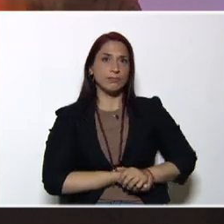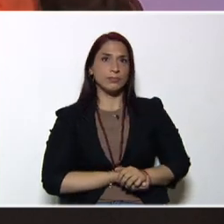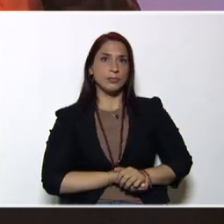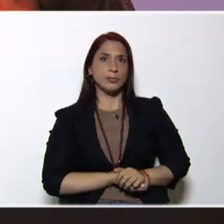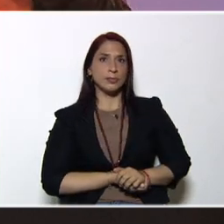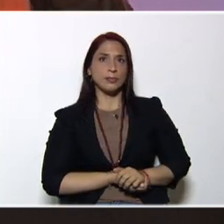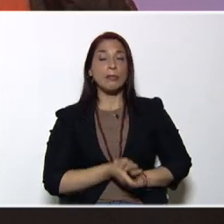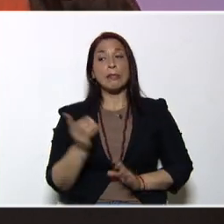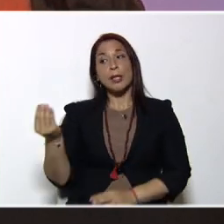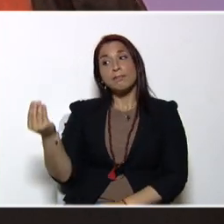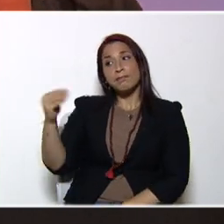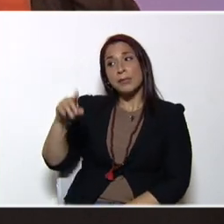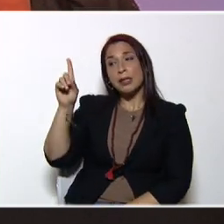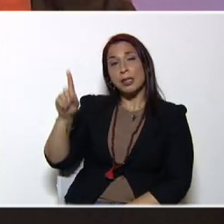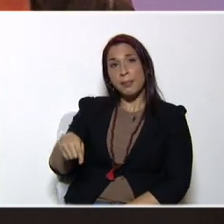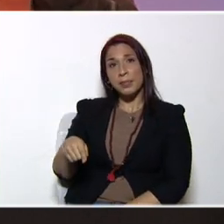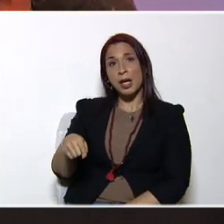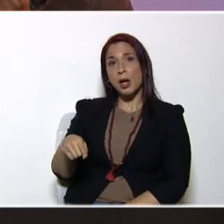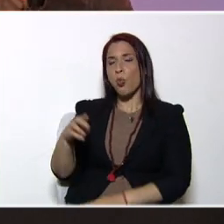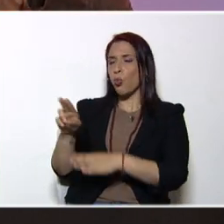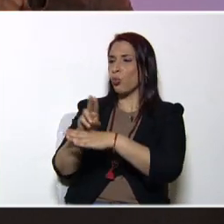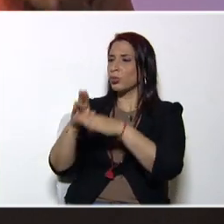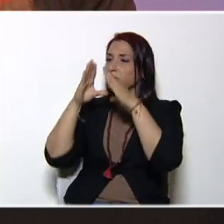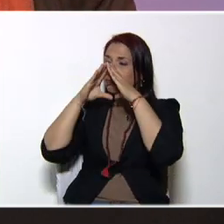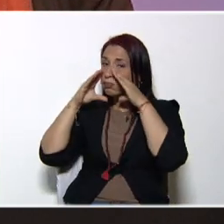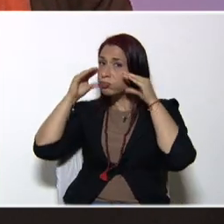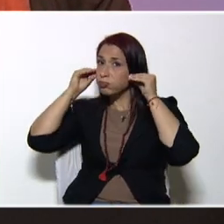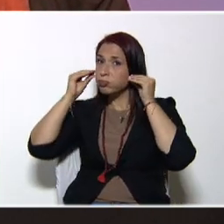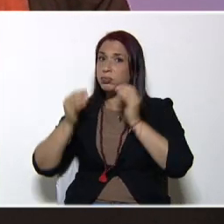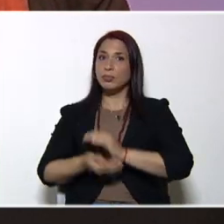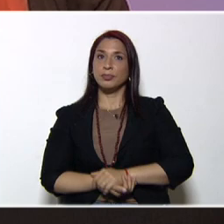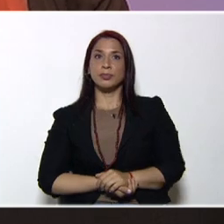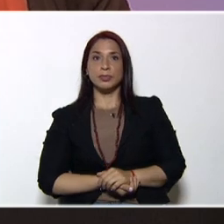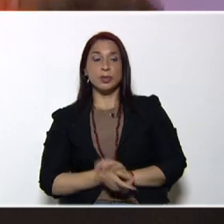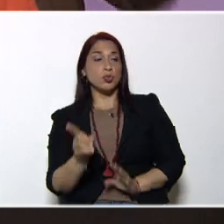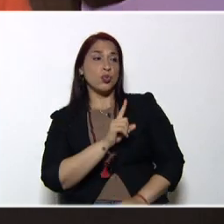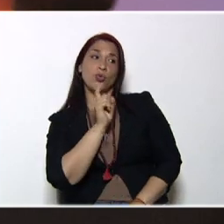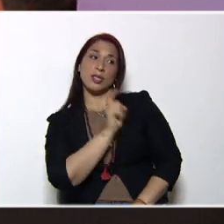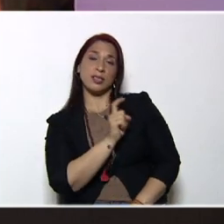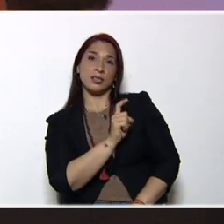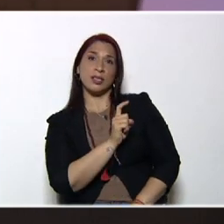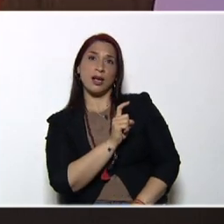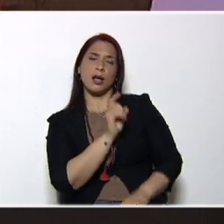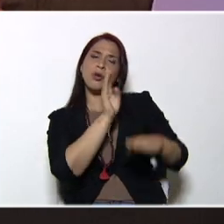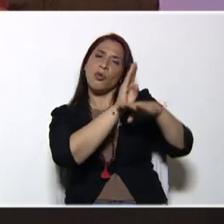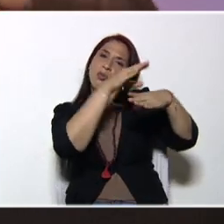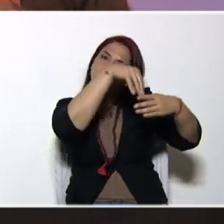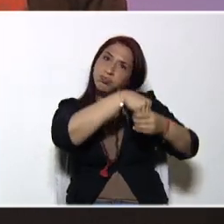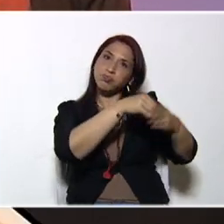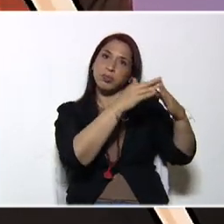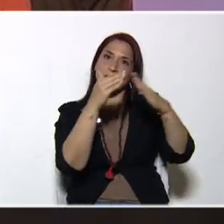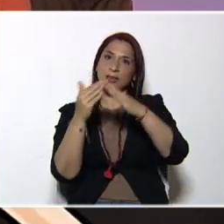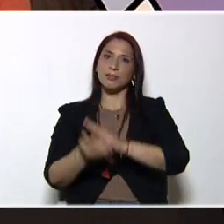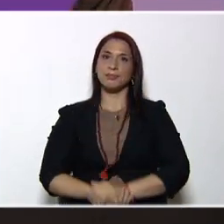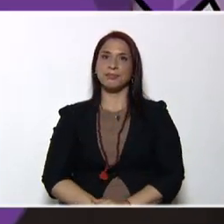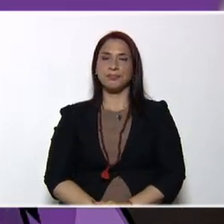jabón. Además, usar correctamente el tapaboca. Y si no es necesario, quédate en casa.